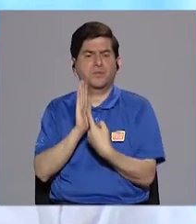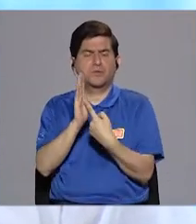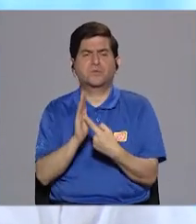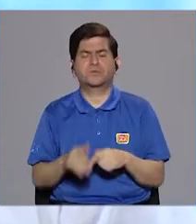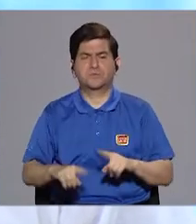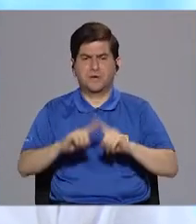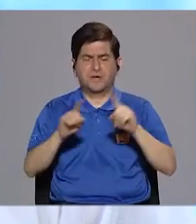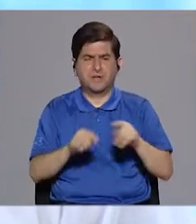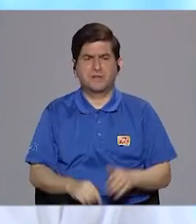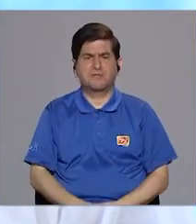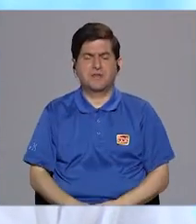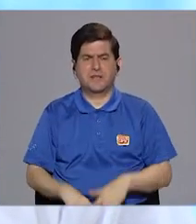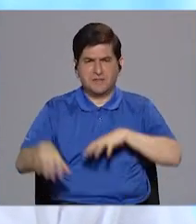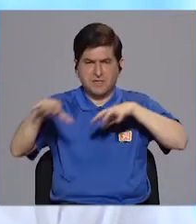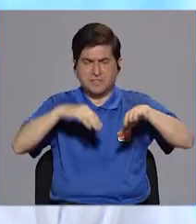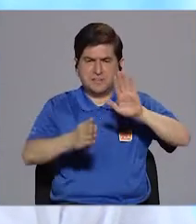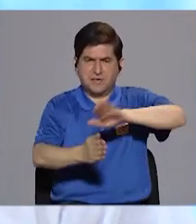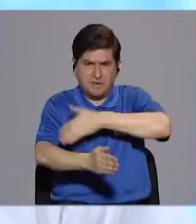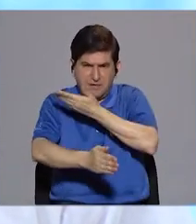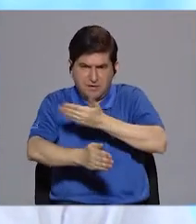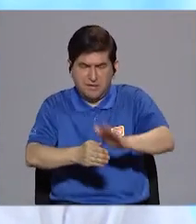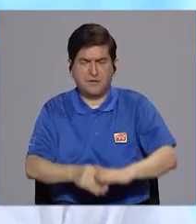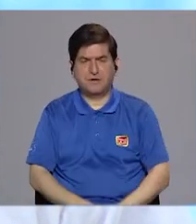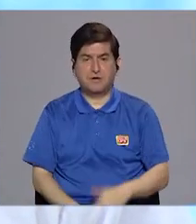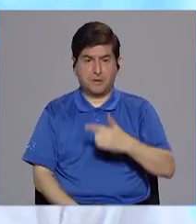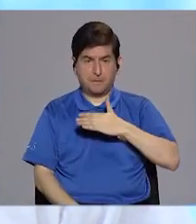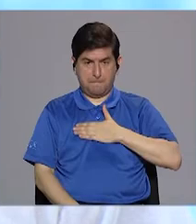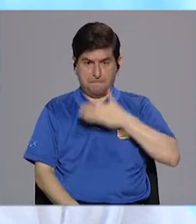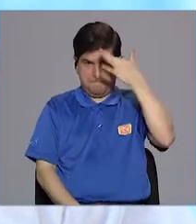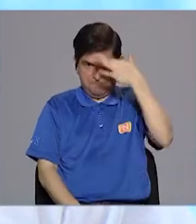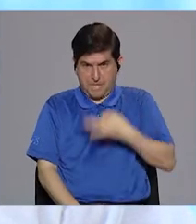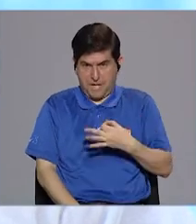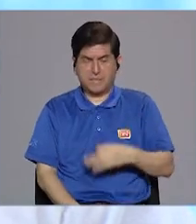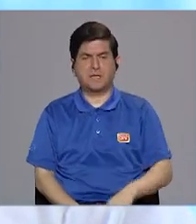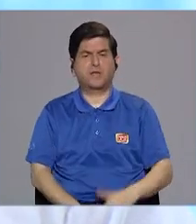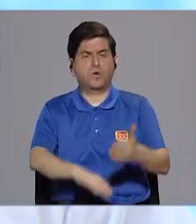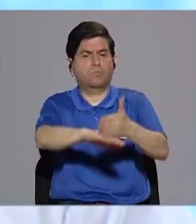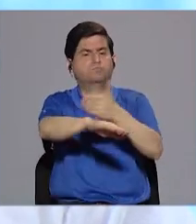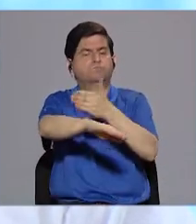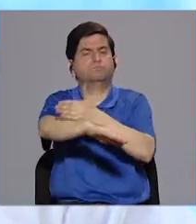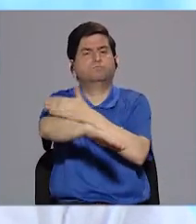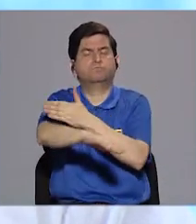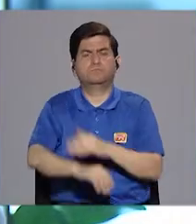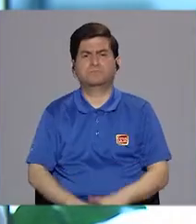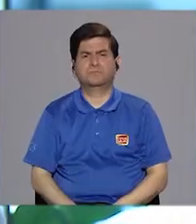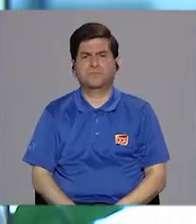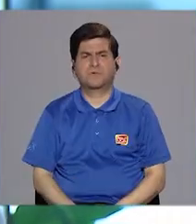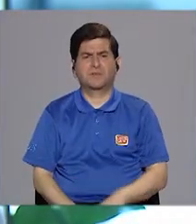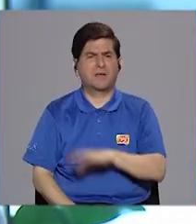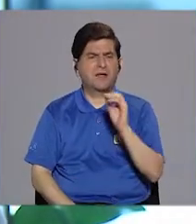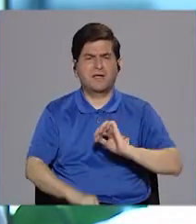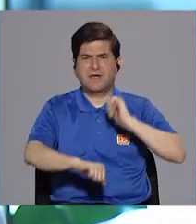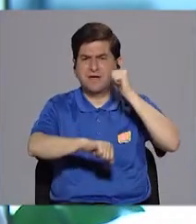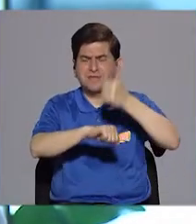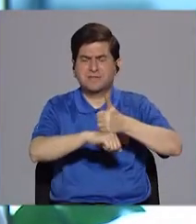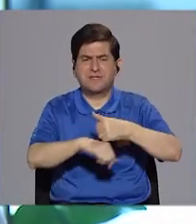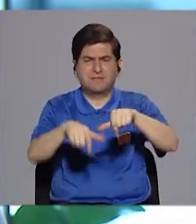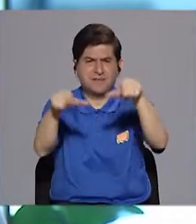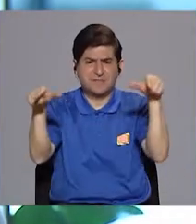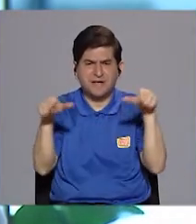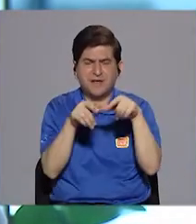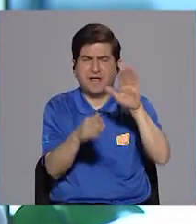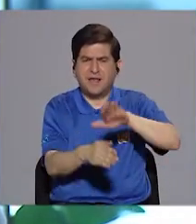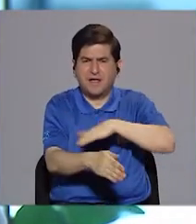presentar conciertos, que esto también es una cosa que a mi modo de verla podemos evolucionar. Ahora, ¿cómo darle lugar a esa